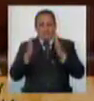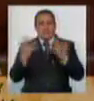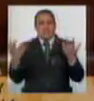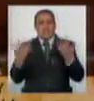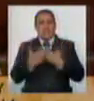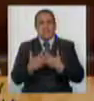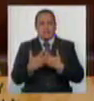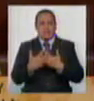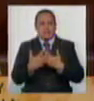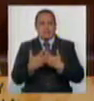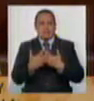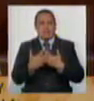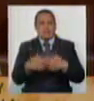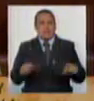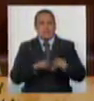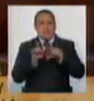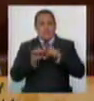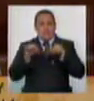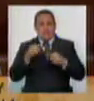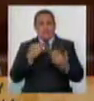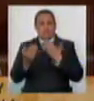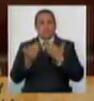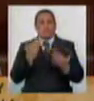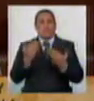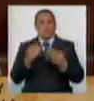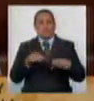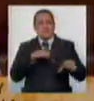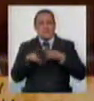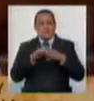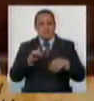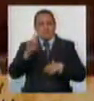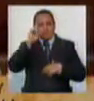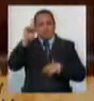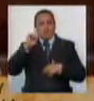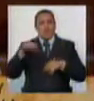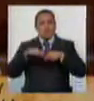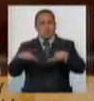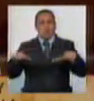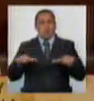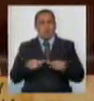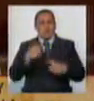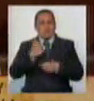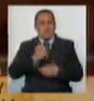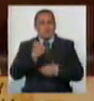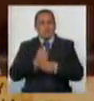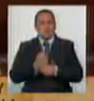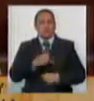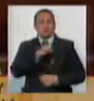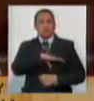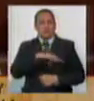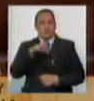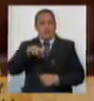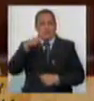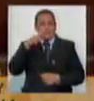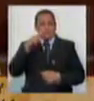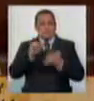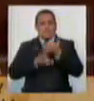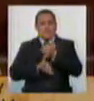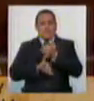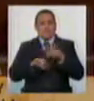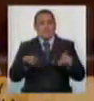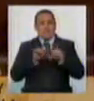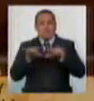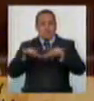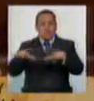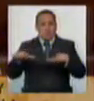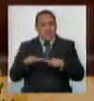integral. En este sentido, se crearon las plataformas itinerantes de acción social PIAS,